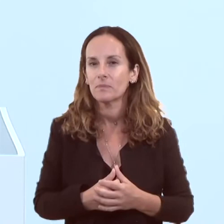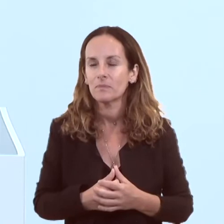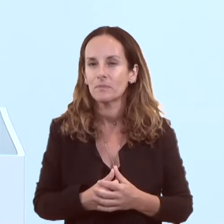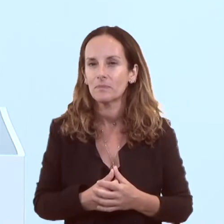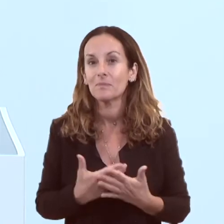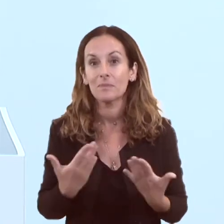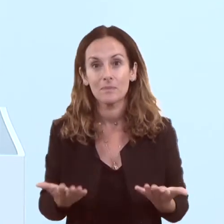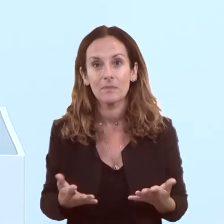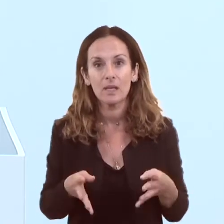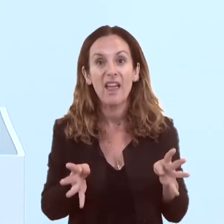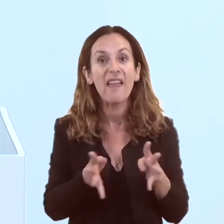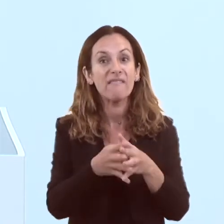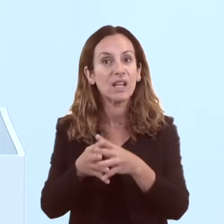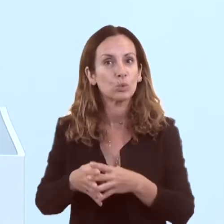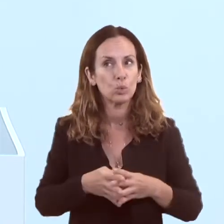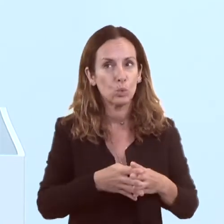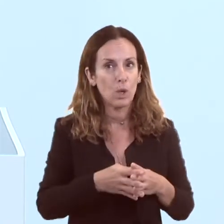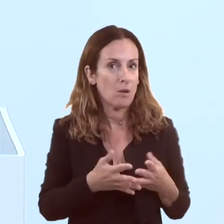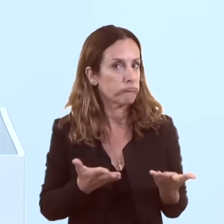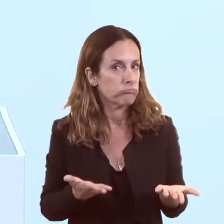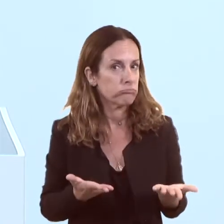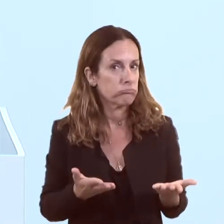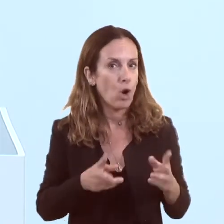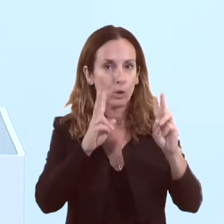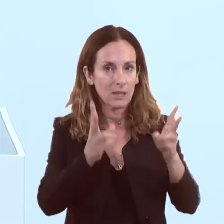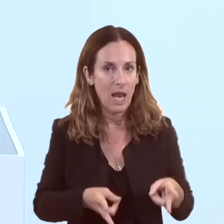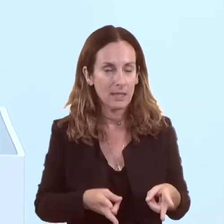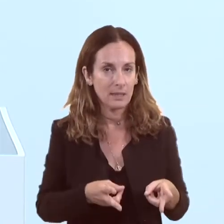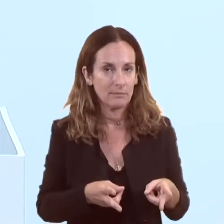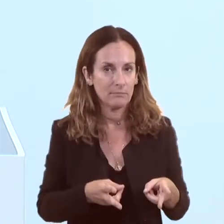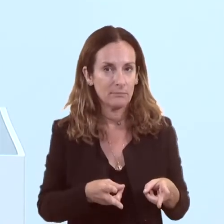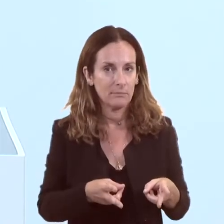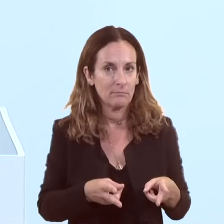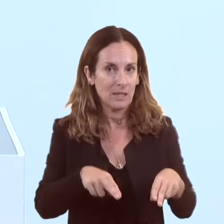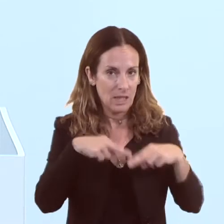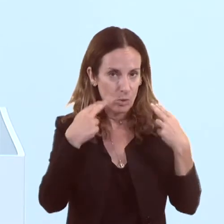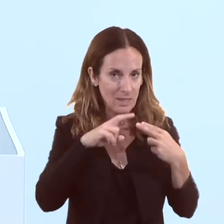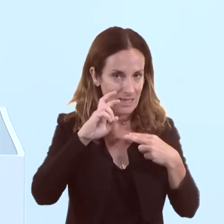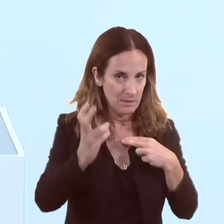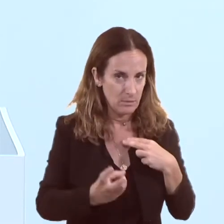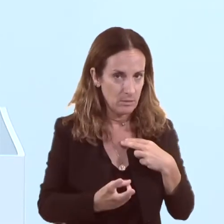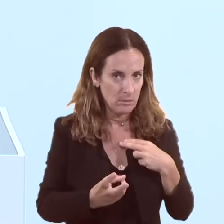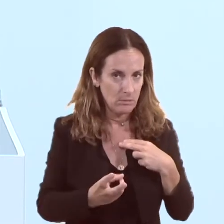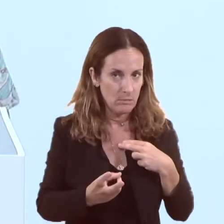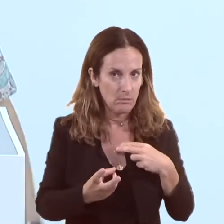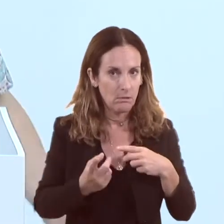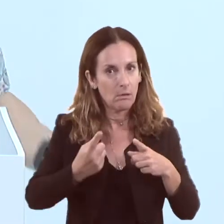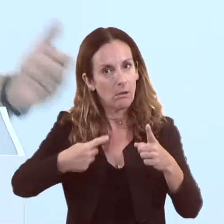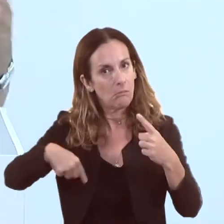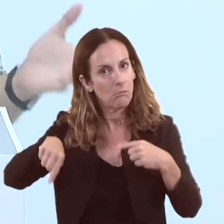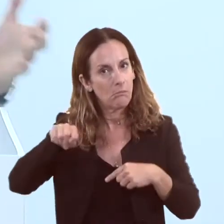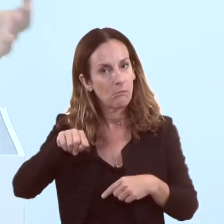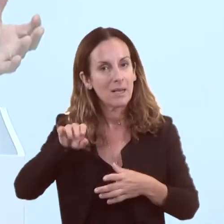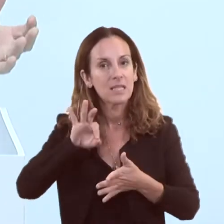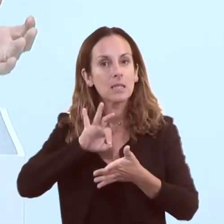la infraestructura o hostelera y la infraestructura de Bueno